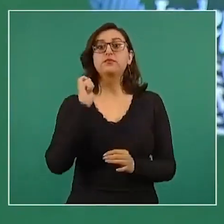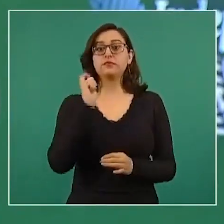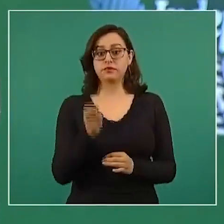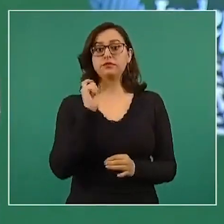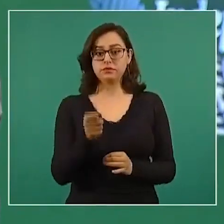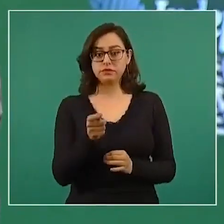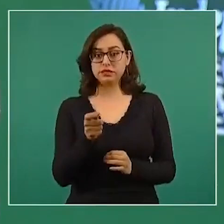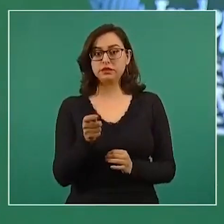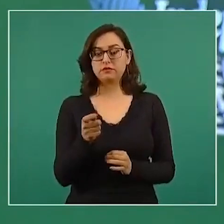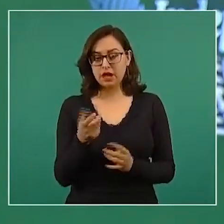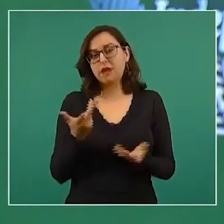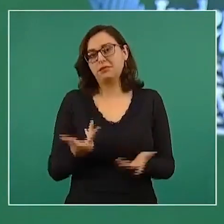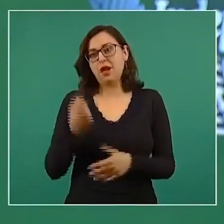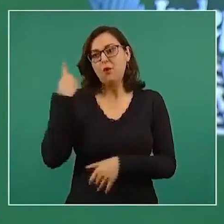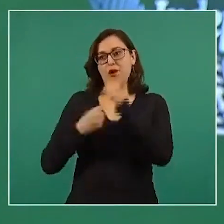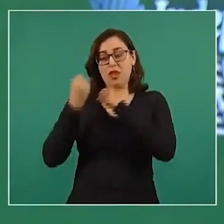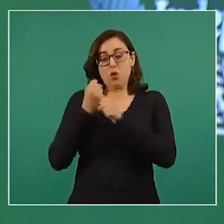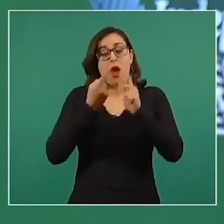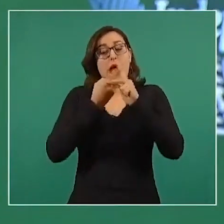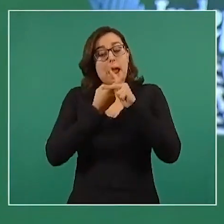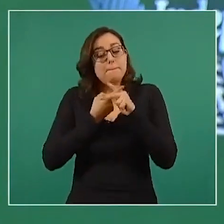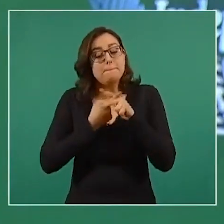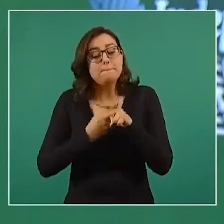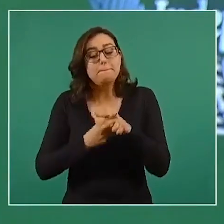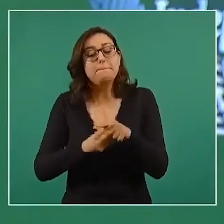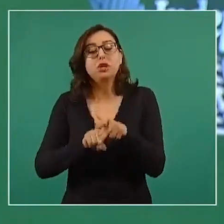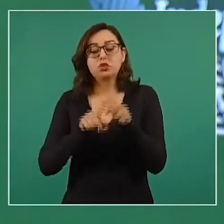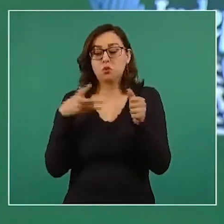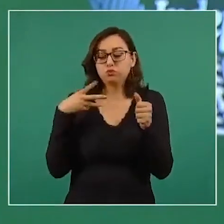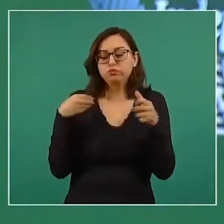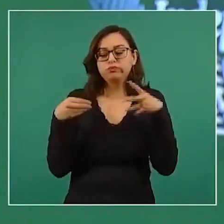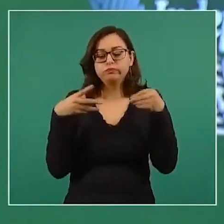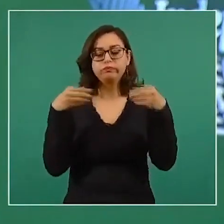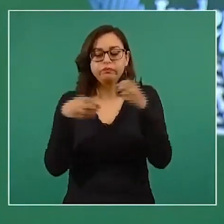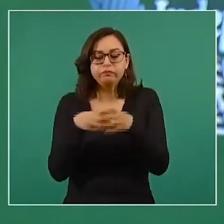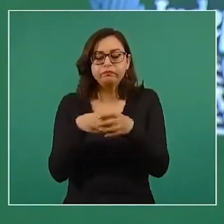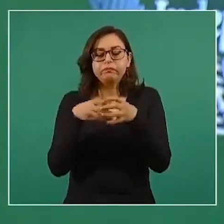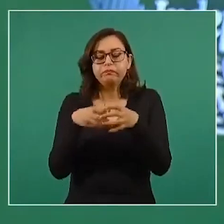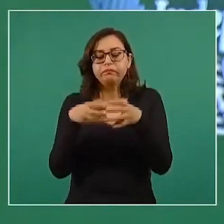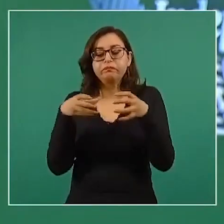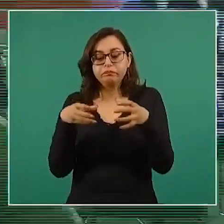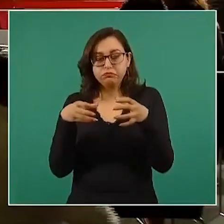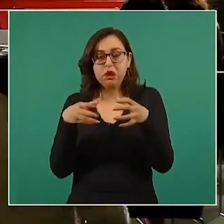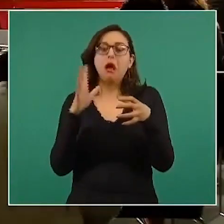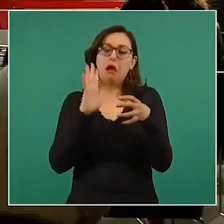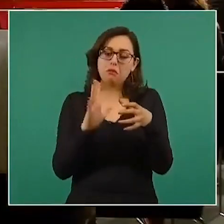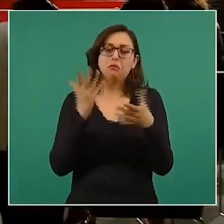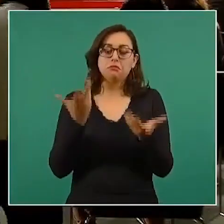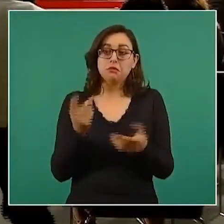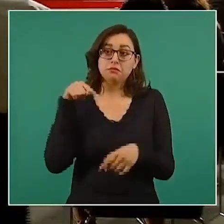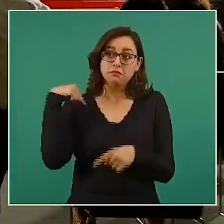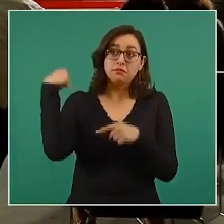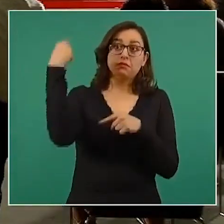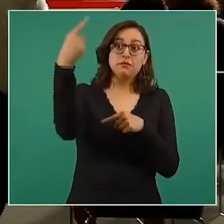estamos como en los momentos iniciales de la epidemia. Desde luego con la enorme diferencia, muy alentadora, que en vez de ir con una